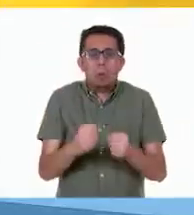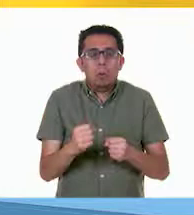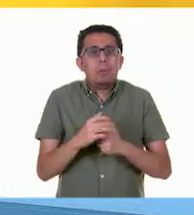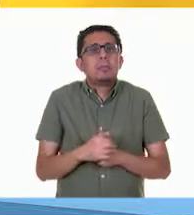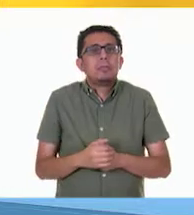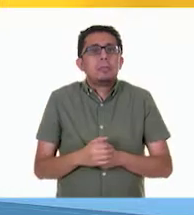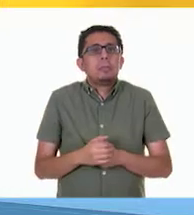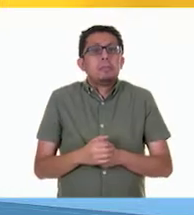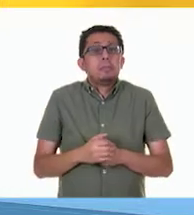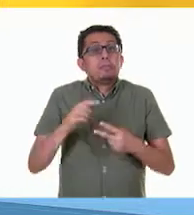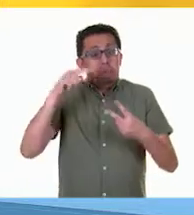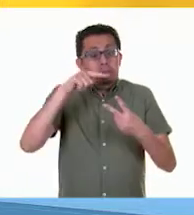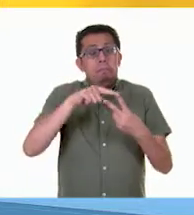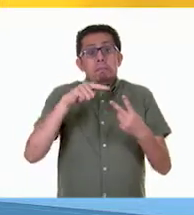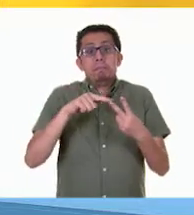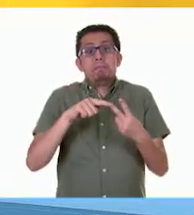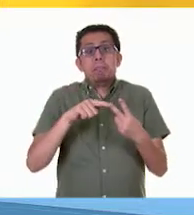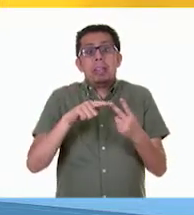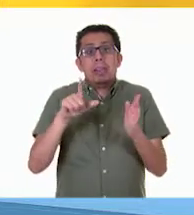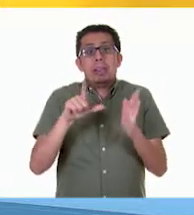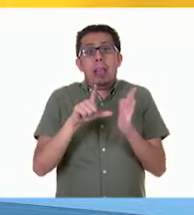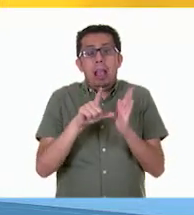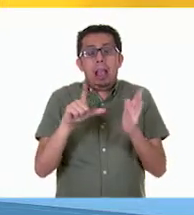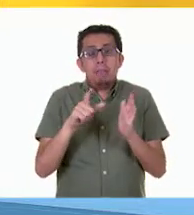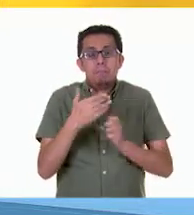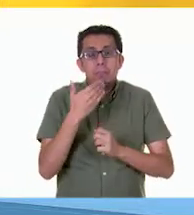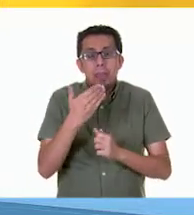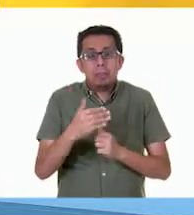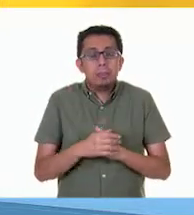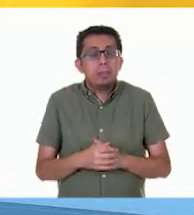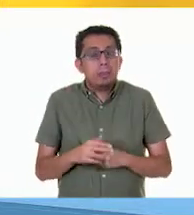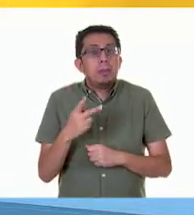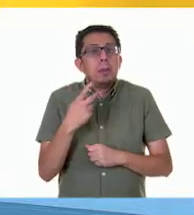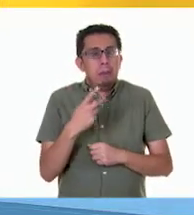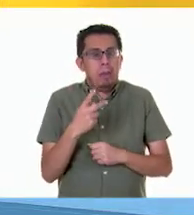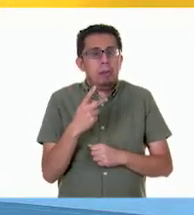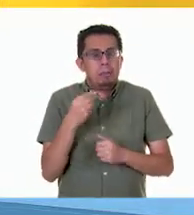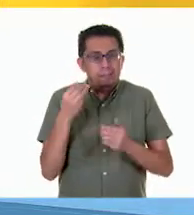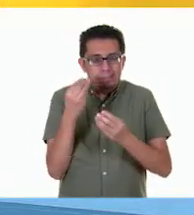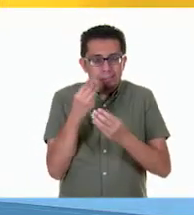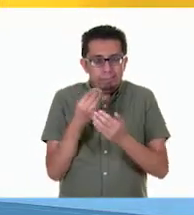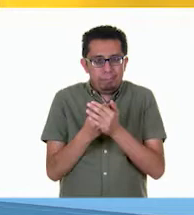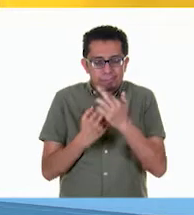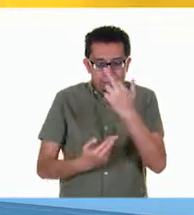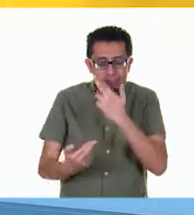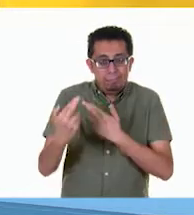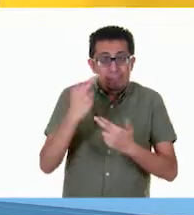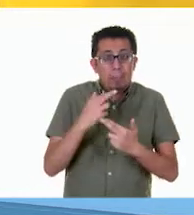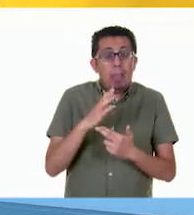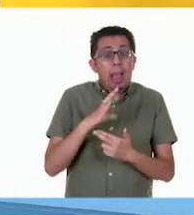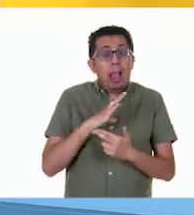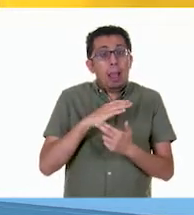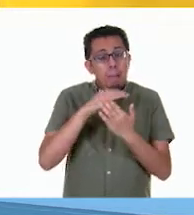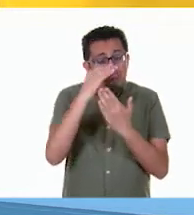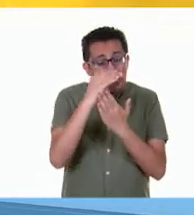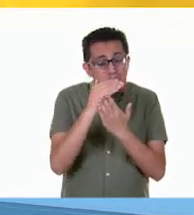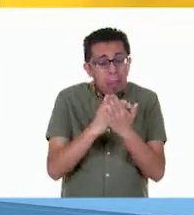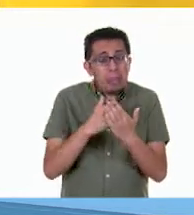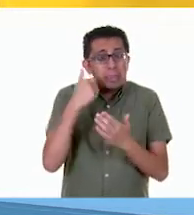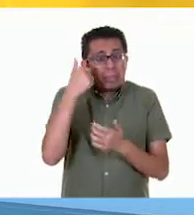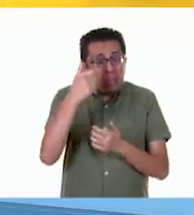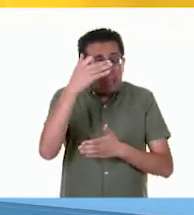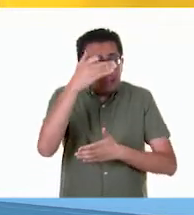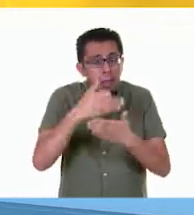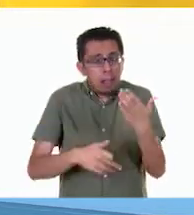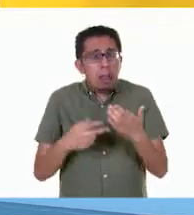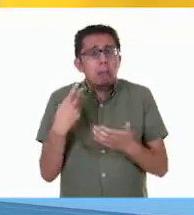Exacto, son muy buenas lecciones, Tom. Pero bueno, regresemos a la clase. Quedan aún 6 operaciones. Pero con lo que hemos